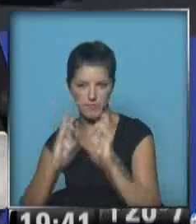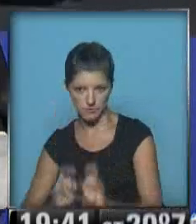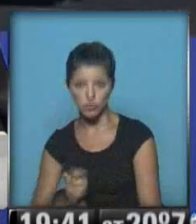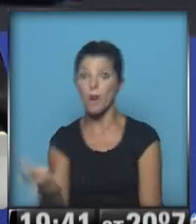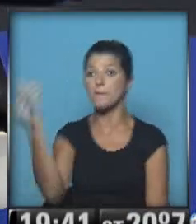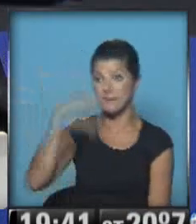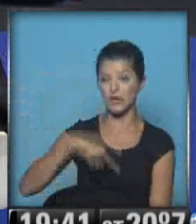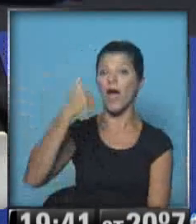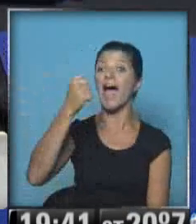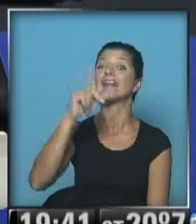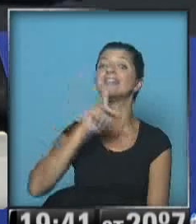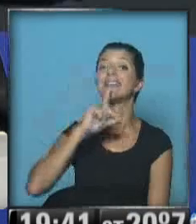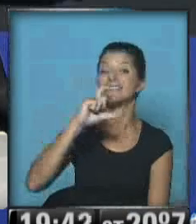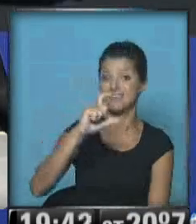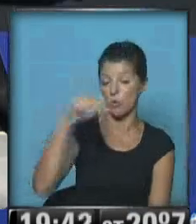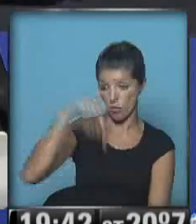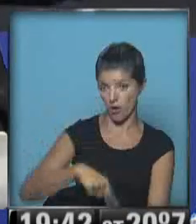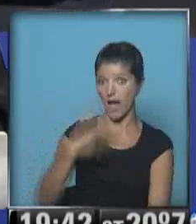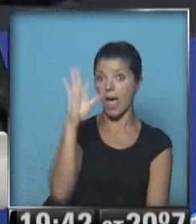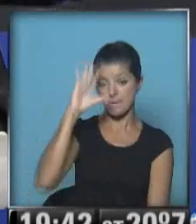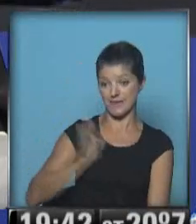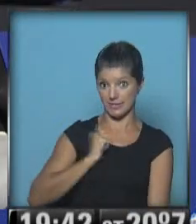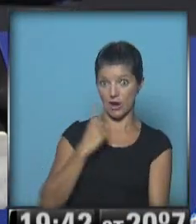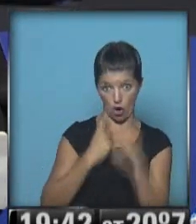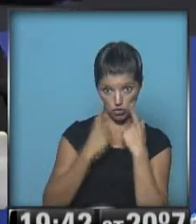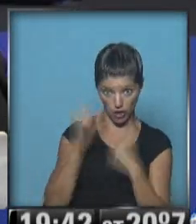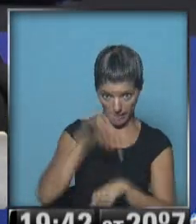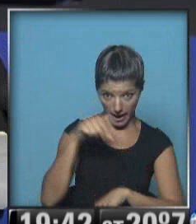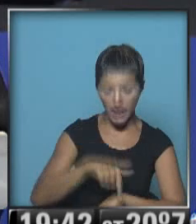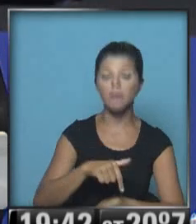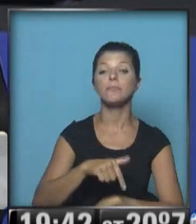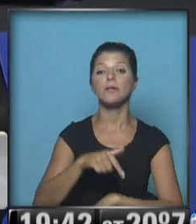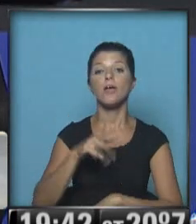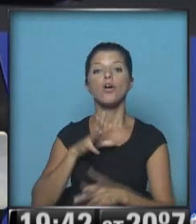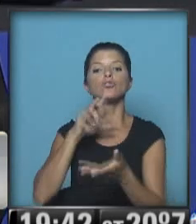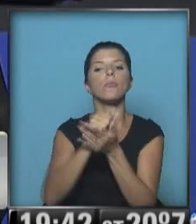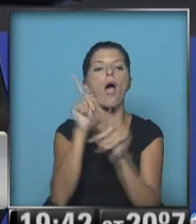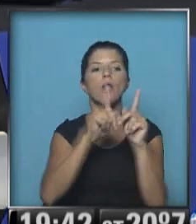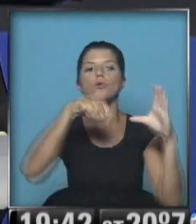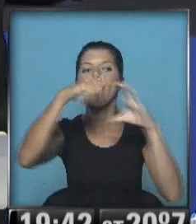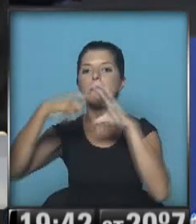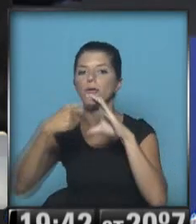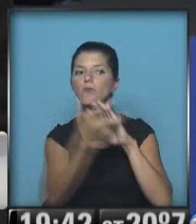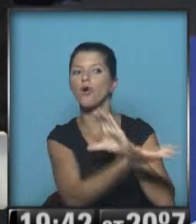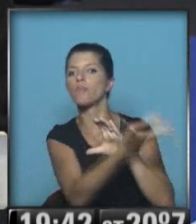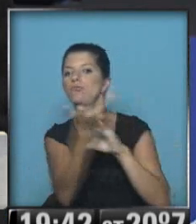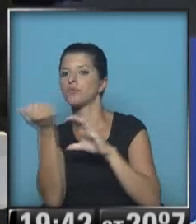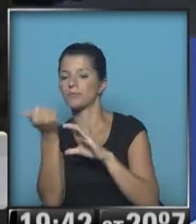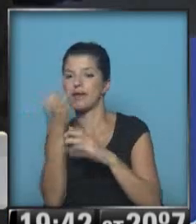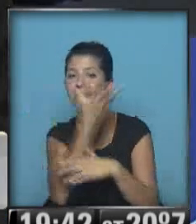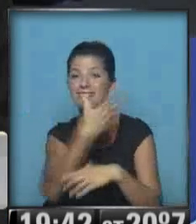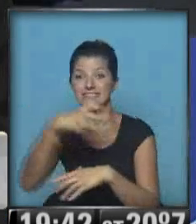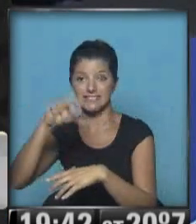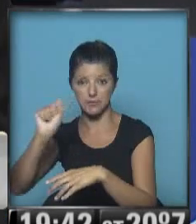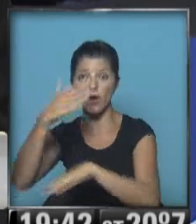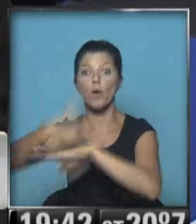atc cuando estaba intervenido por los militares eh tomó algunos camarógrafos los llevaron digo bien